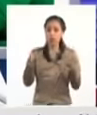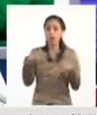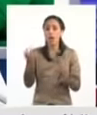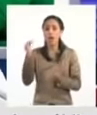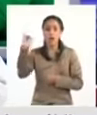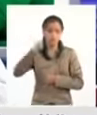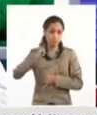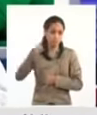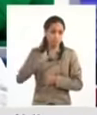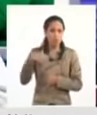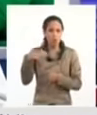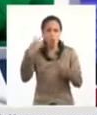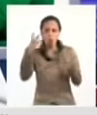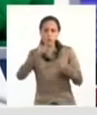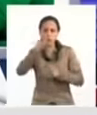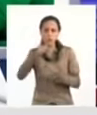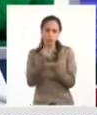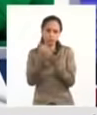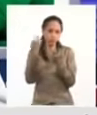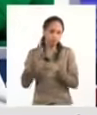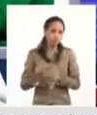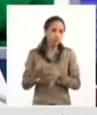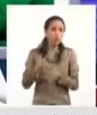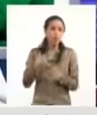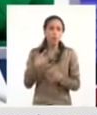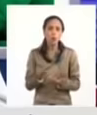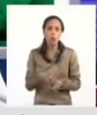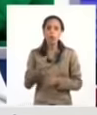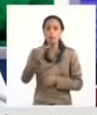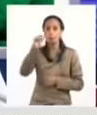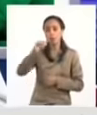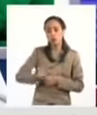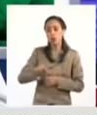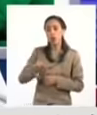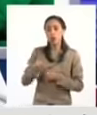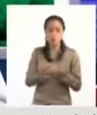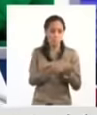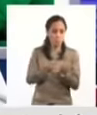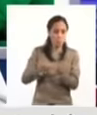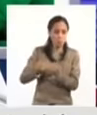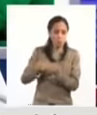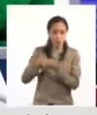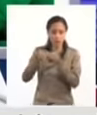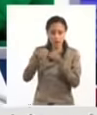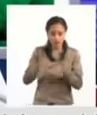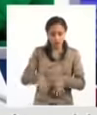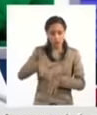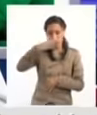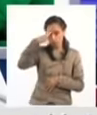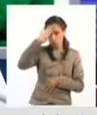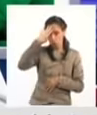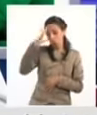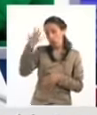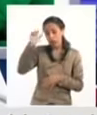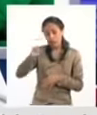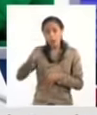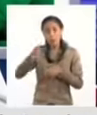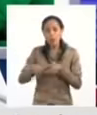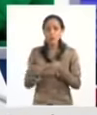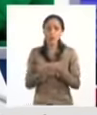se han confirmado, cuántos son viajeros, cuánto es consecuencia de la transmisión autóctona en nuestro país, y